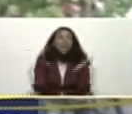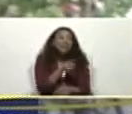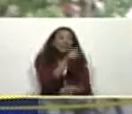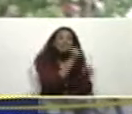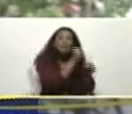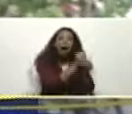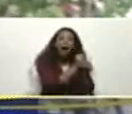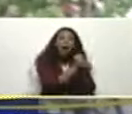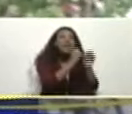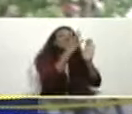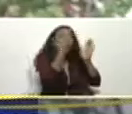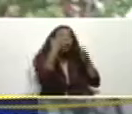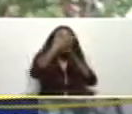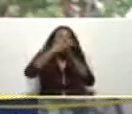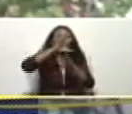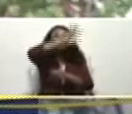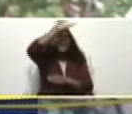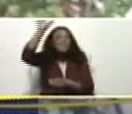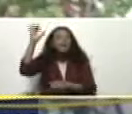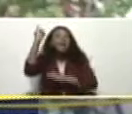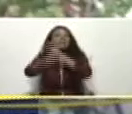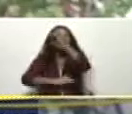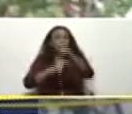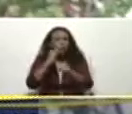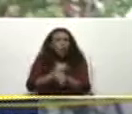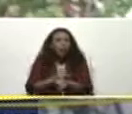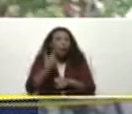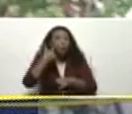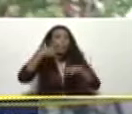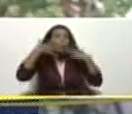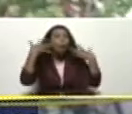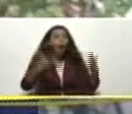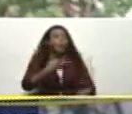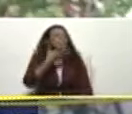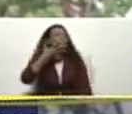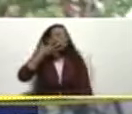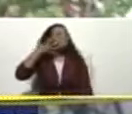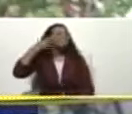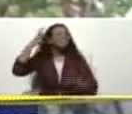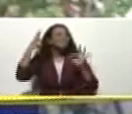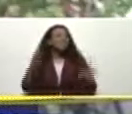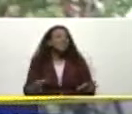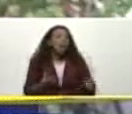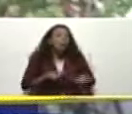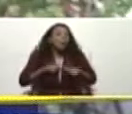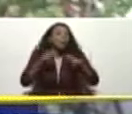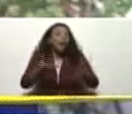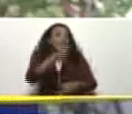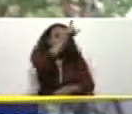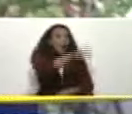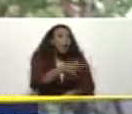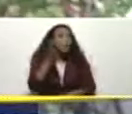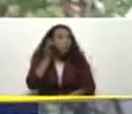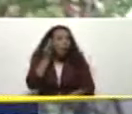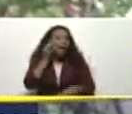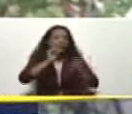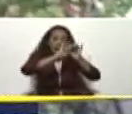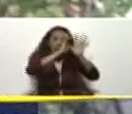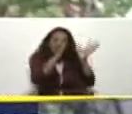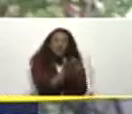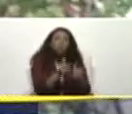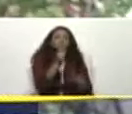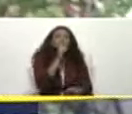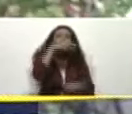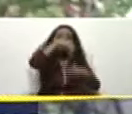también ha sido compartido en otros espacios internacionales y estamos orgullosos de las contribuciones de nuestras mujeres que en la pandemia no